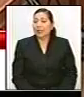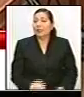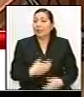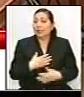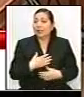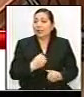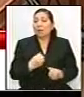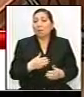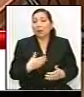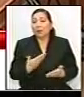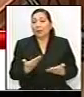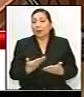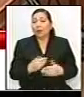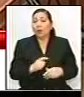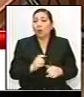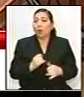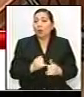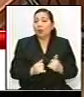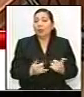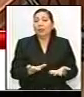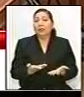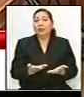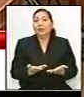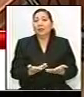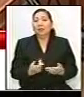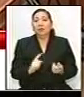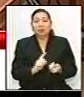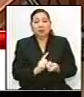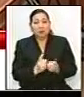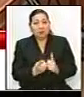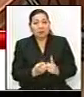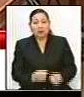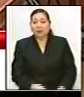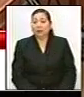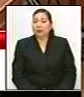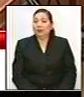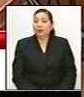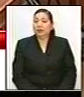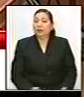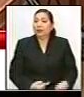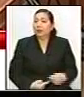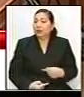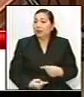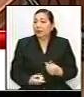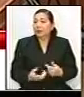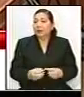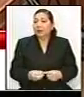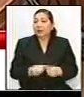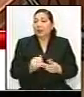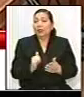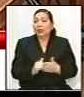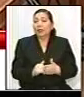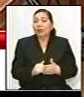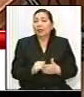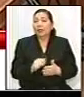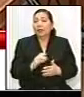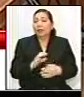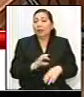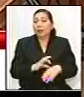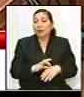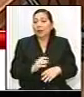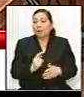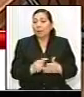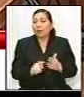salud podrían tomar en las últimas carreras de no sé, es un cambio o trasladarse a esta especialización de geriatría para